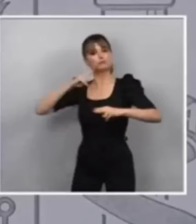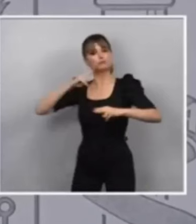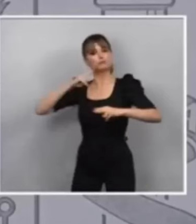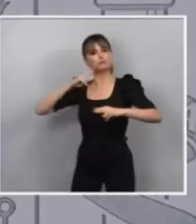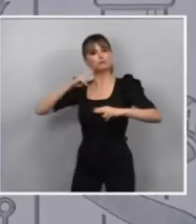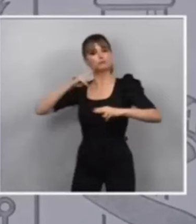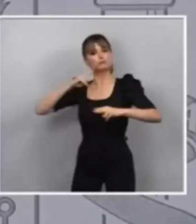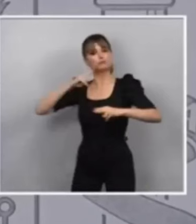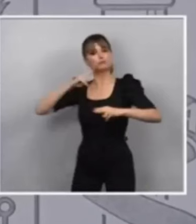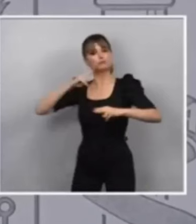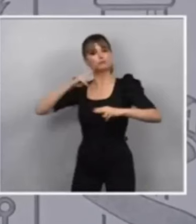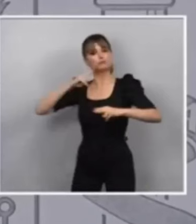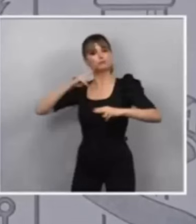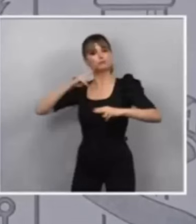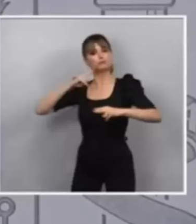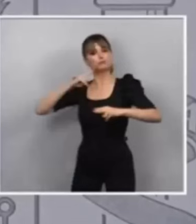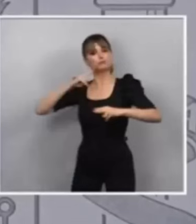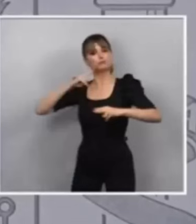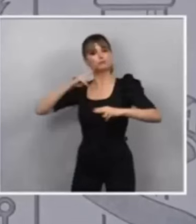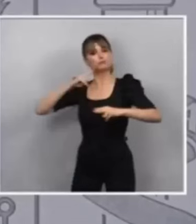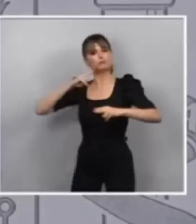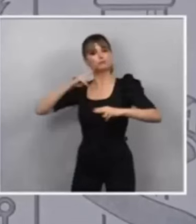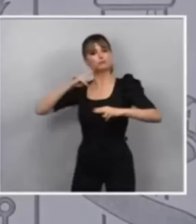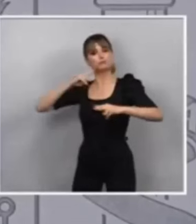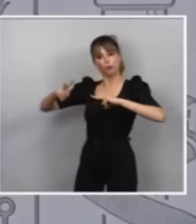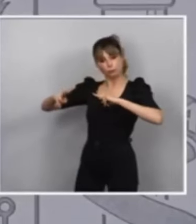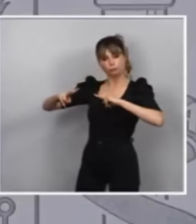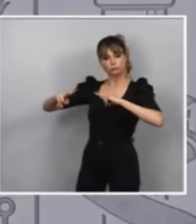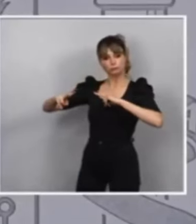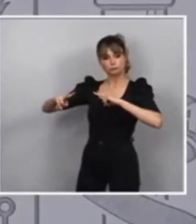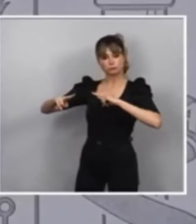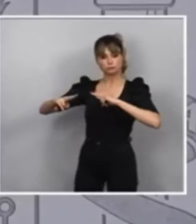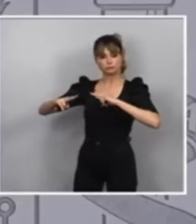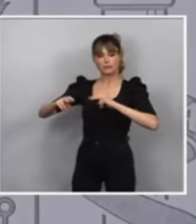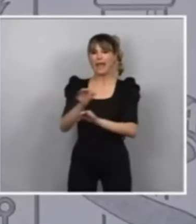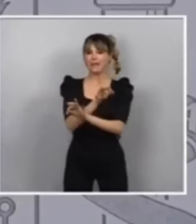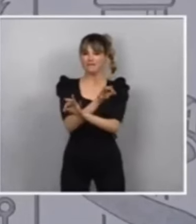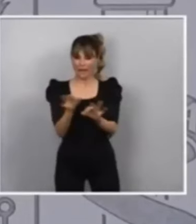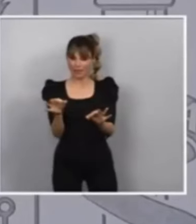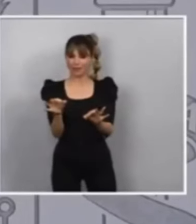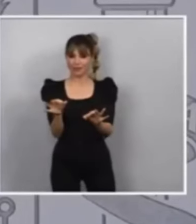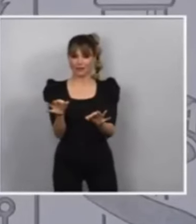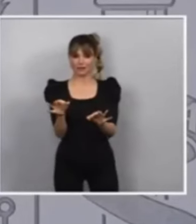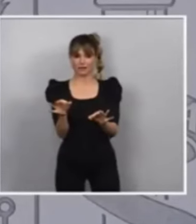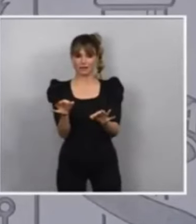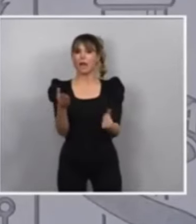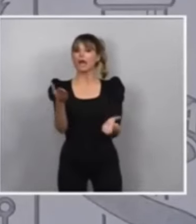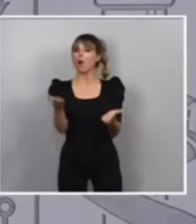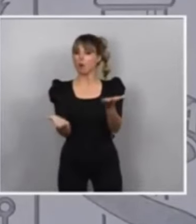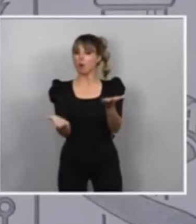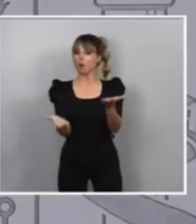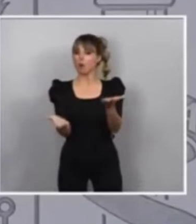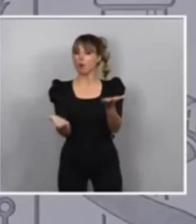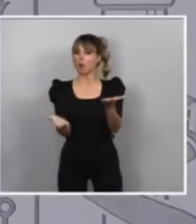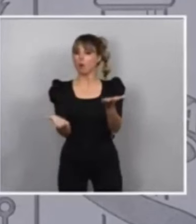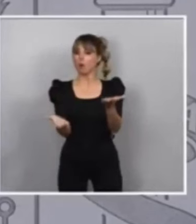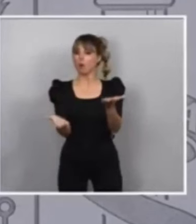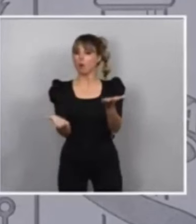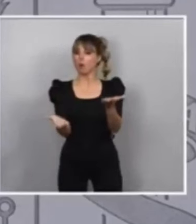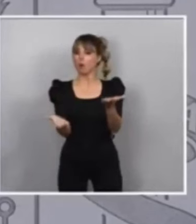se harte y deje de pagar impuestos seguimos de manera eficaz y de manera equitativa